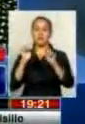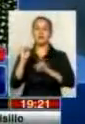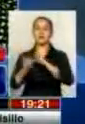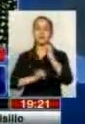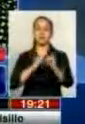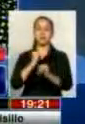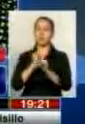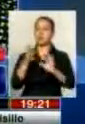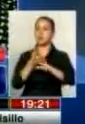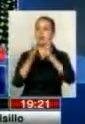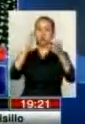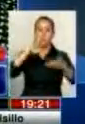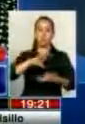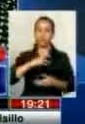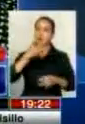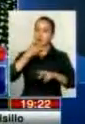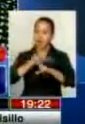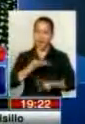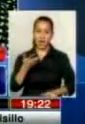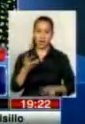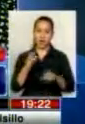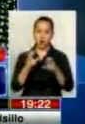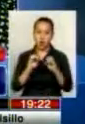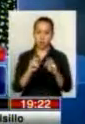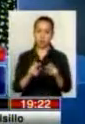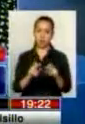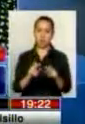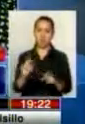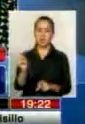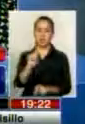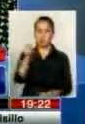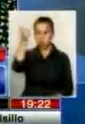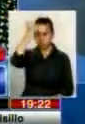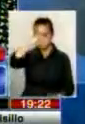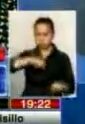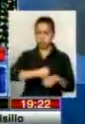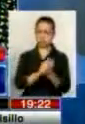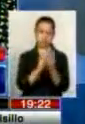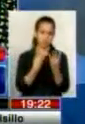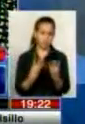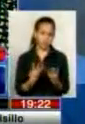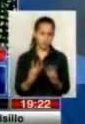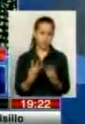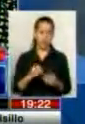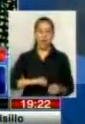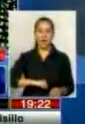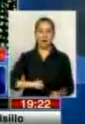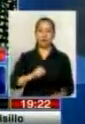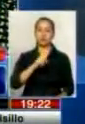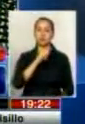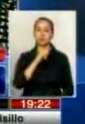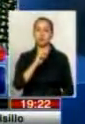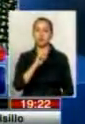con respecto a que exista una despenalización del aborto, del aborto terapéutico puntualmente.